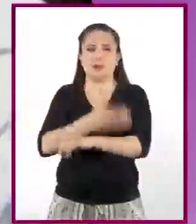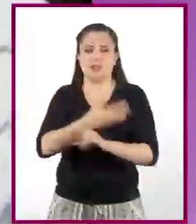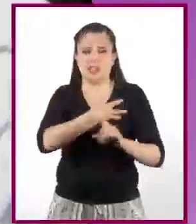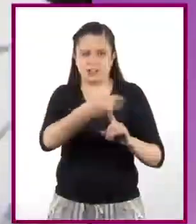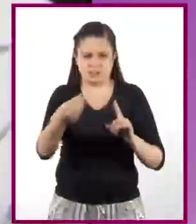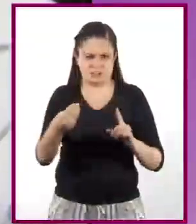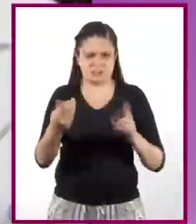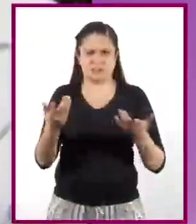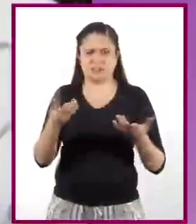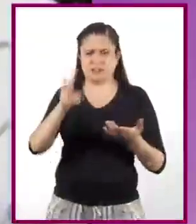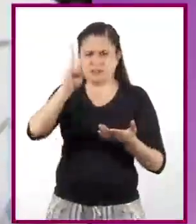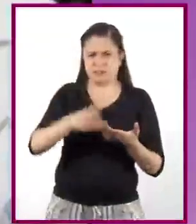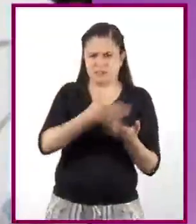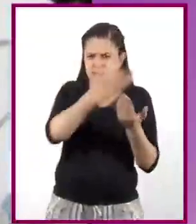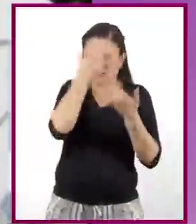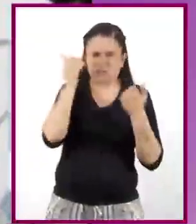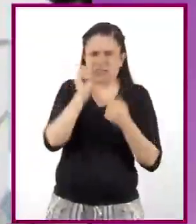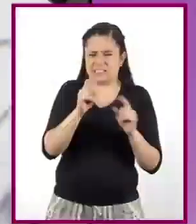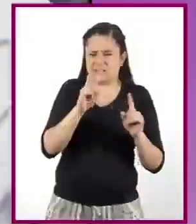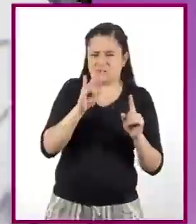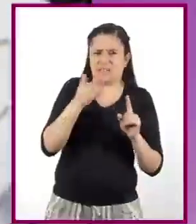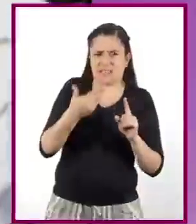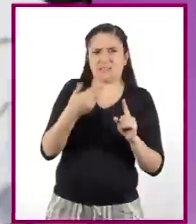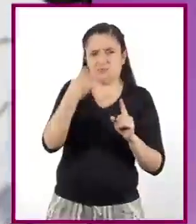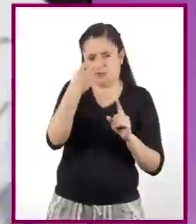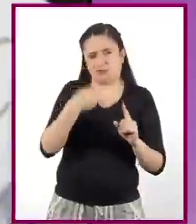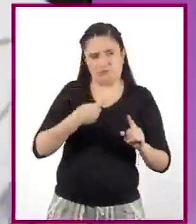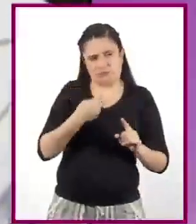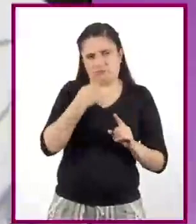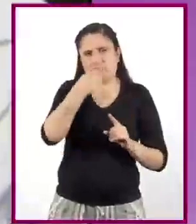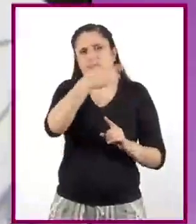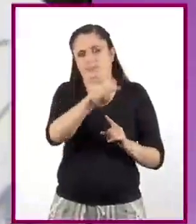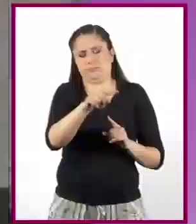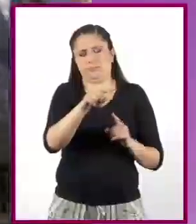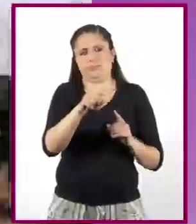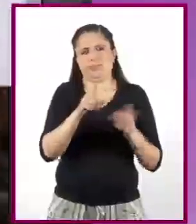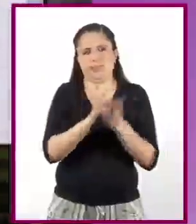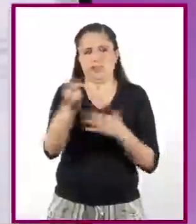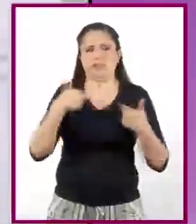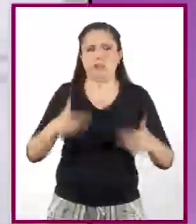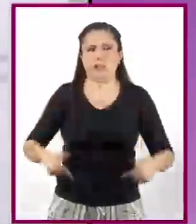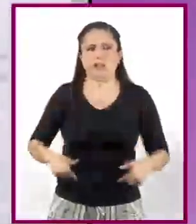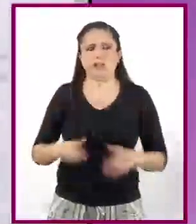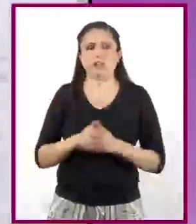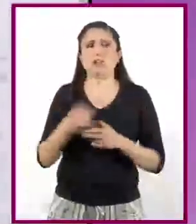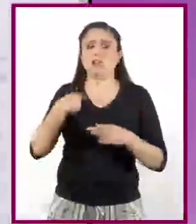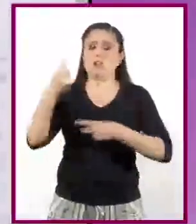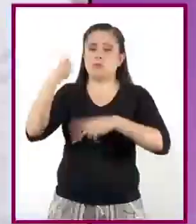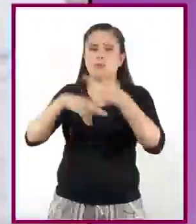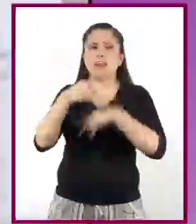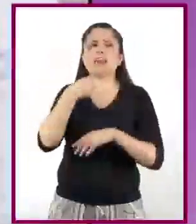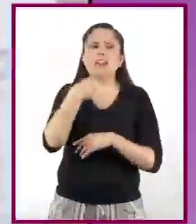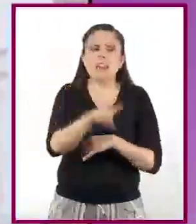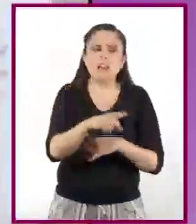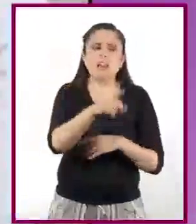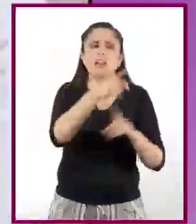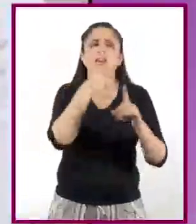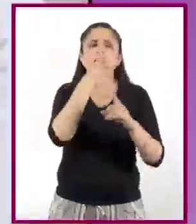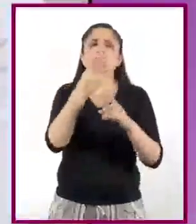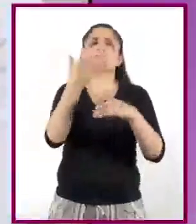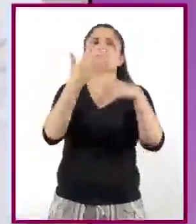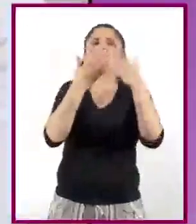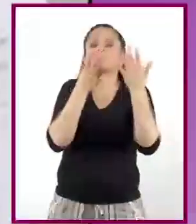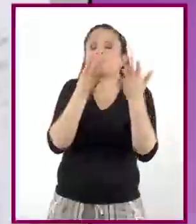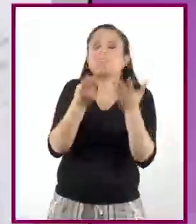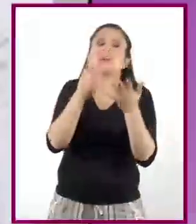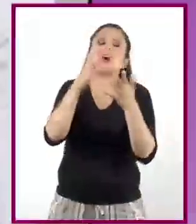sea, no saben realmente lo que es esta enfermedad, por eso vengo a poner mi queja ante la Comisión de Derechos Humanos. Pues vine, presenté mi queja y dijeron que iba a llegar